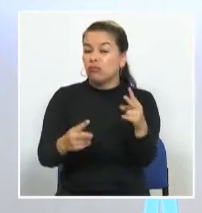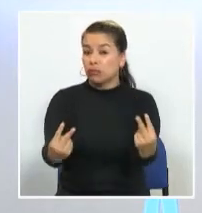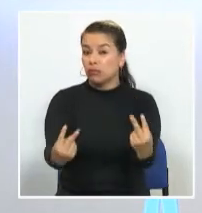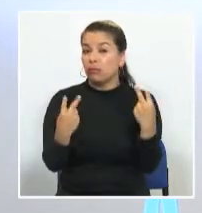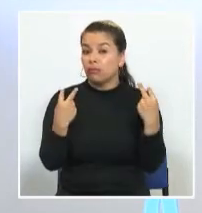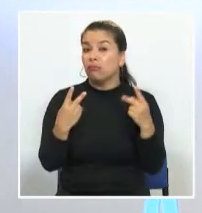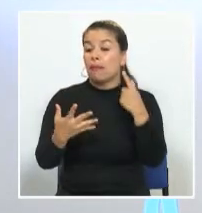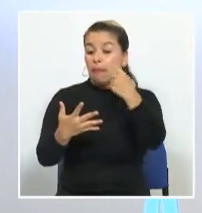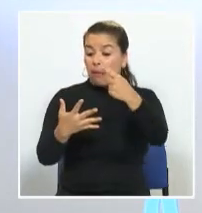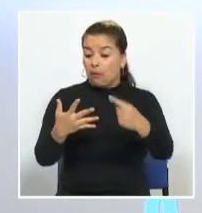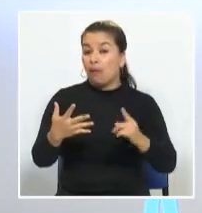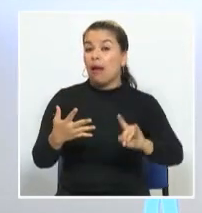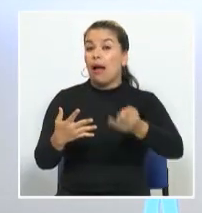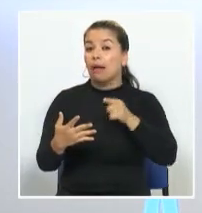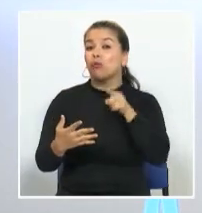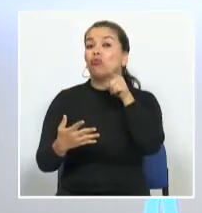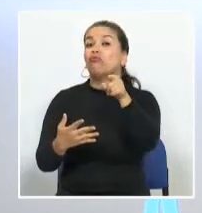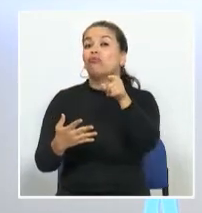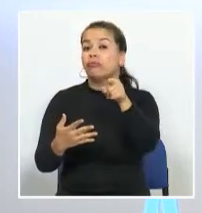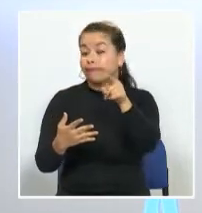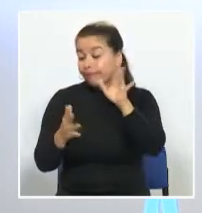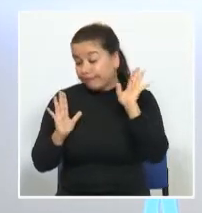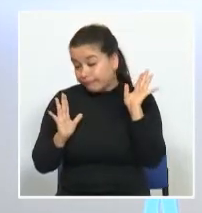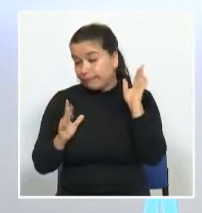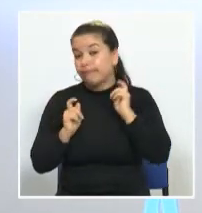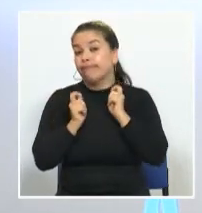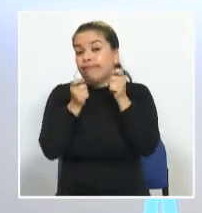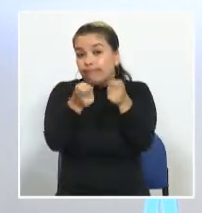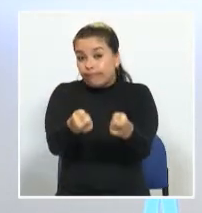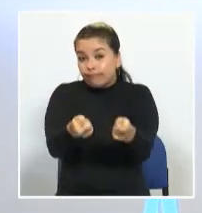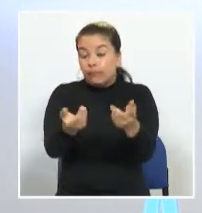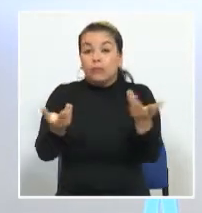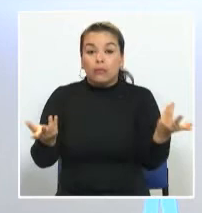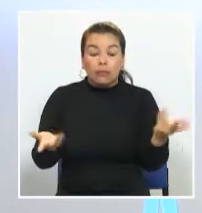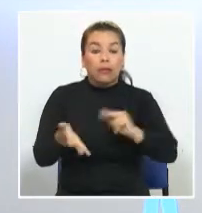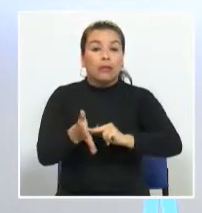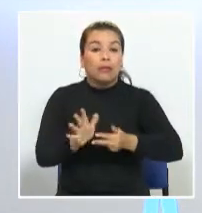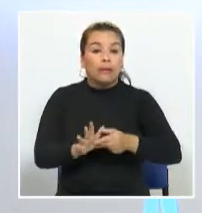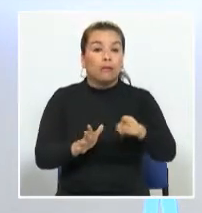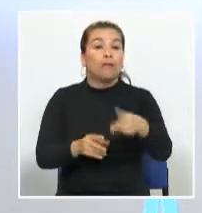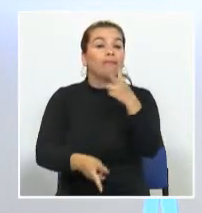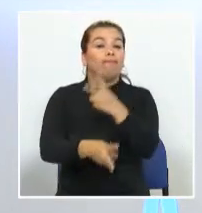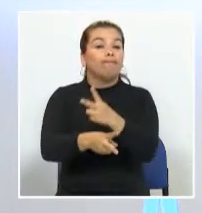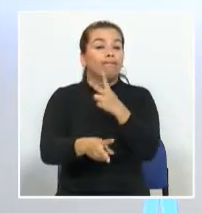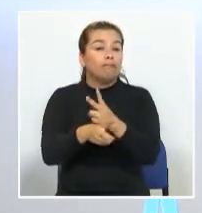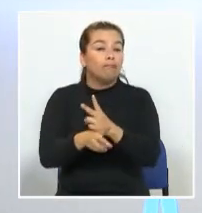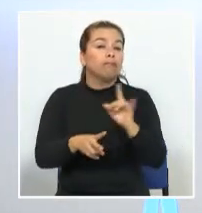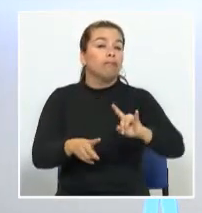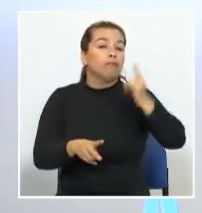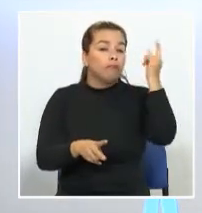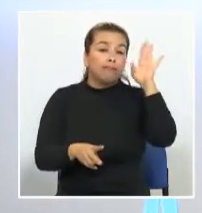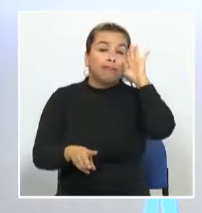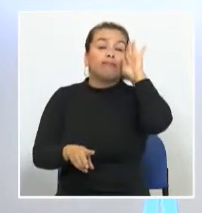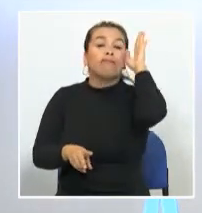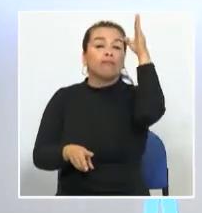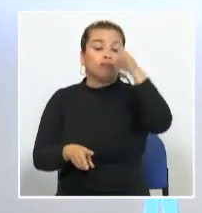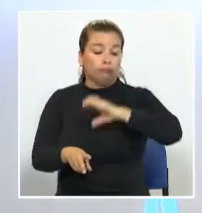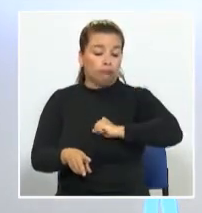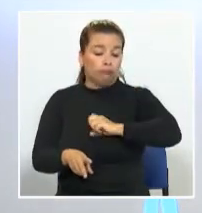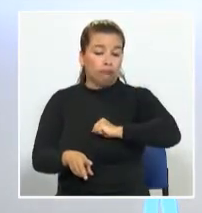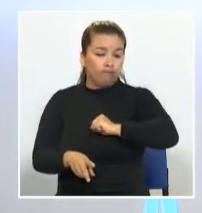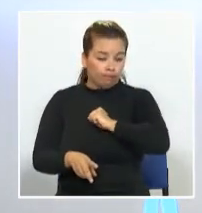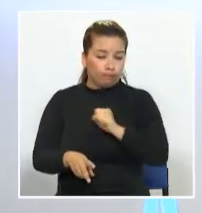de estas condiciones, por lo que podríamos decir que tiene ese riesgo de poder sufrir en su corazón. Por eso es